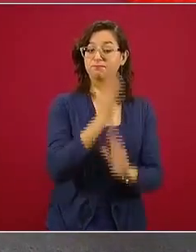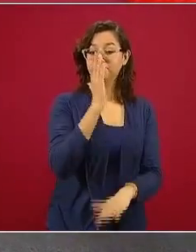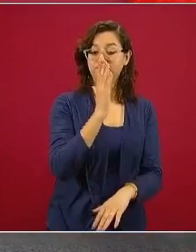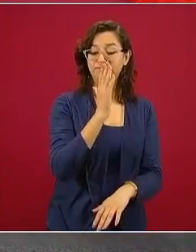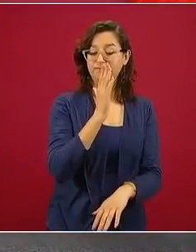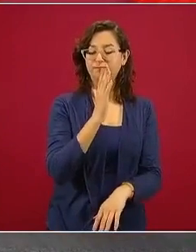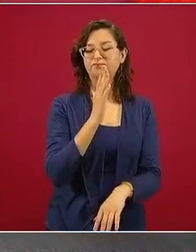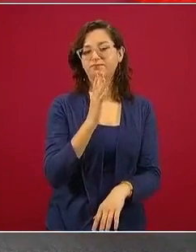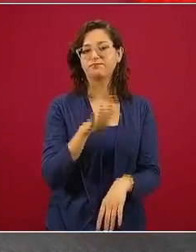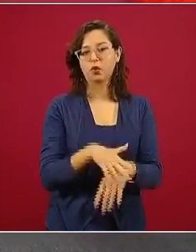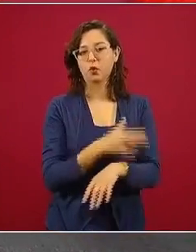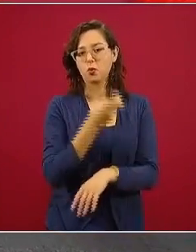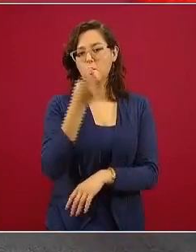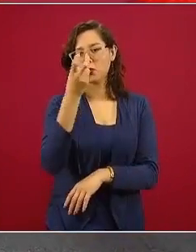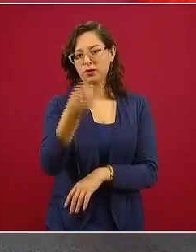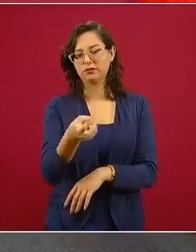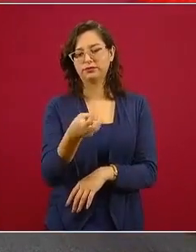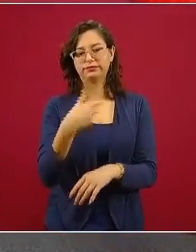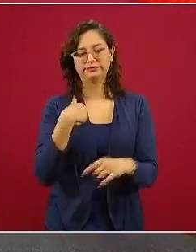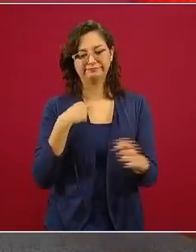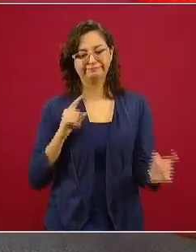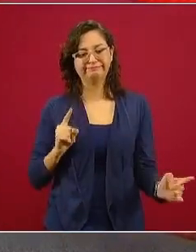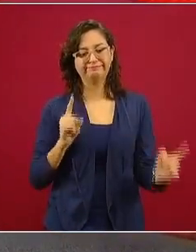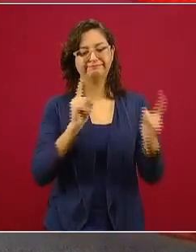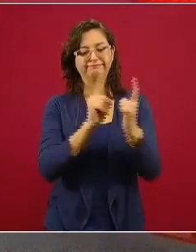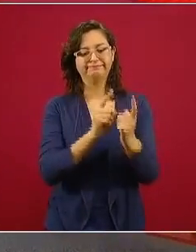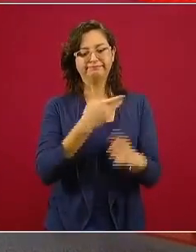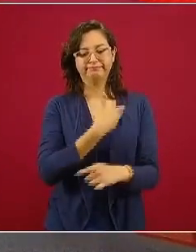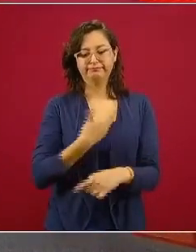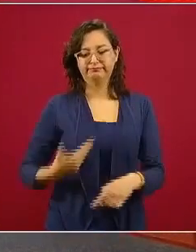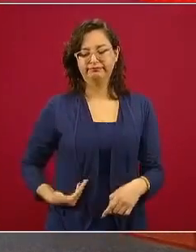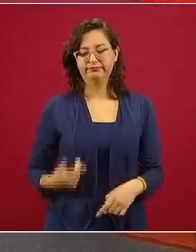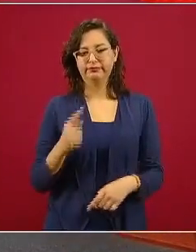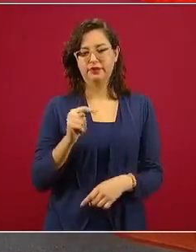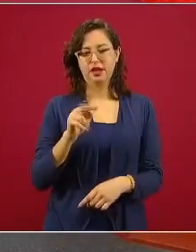el encuentro con el presidente Donald Trump,